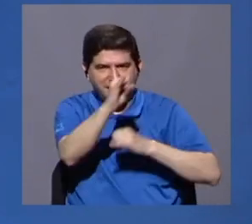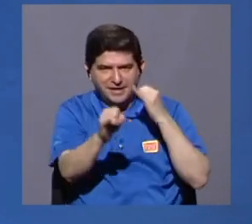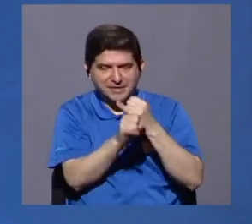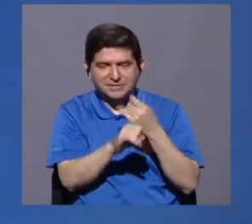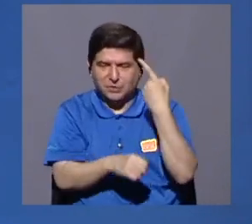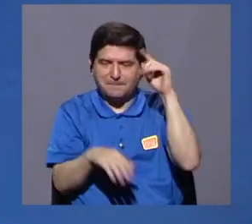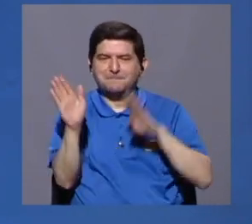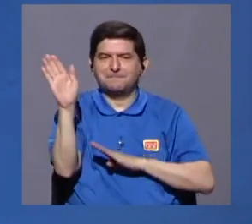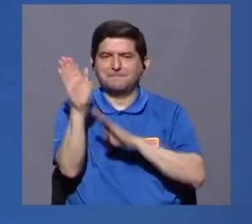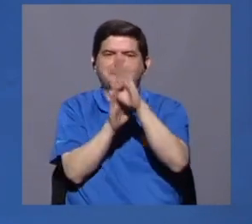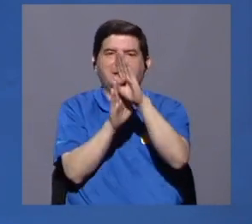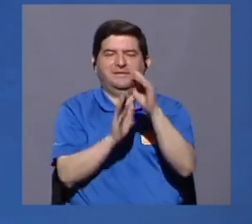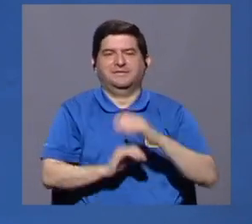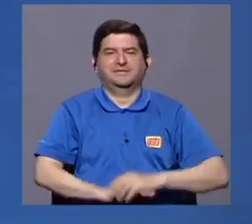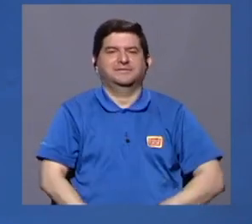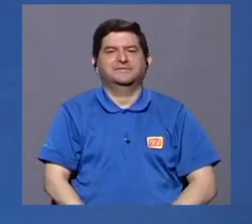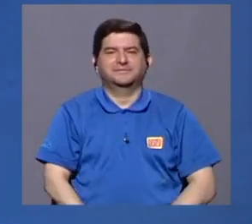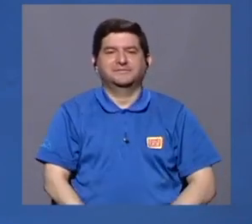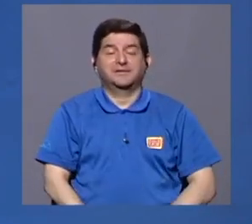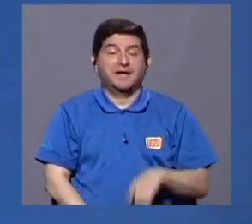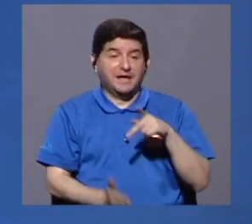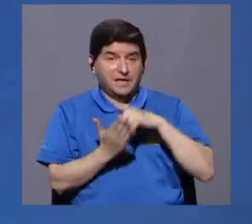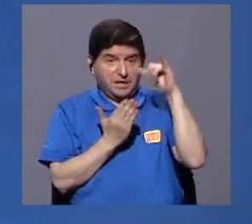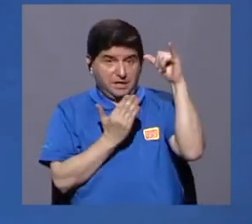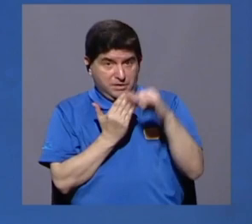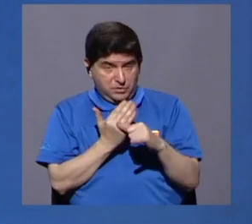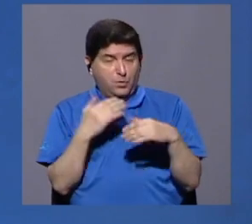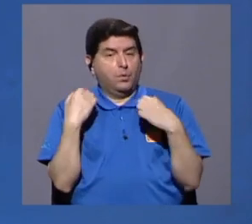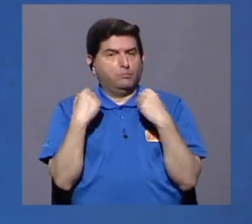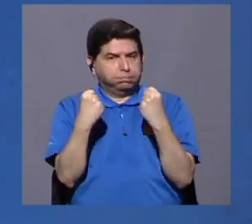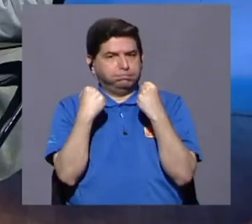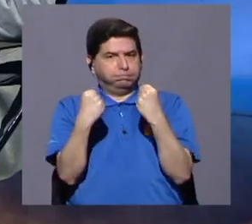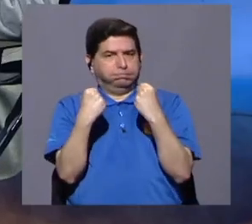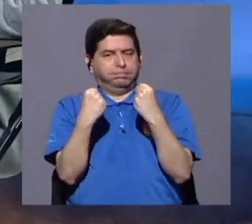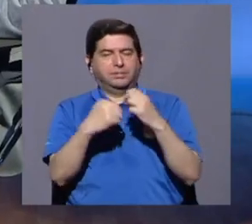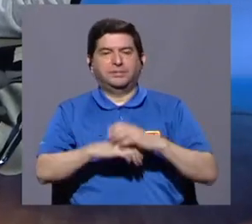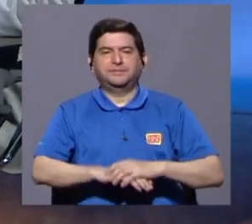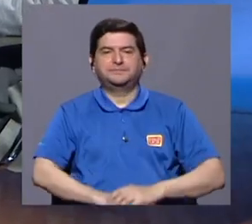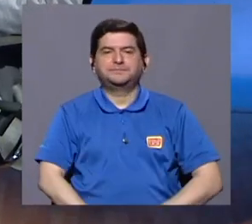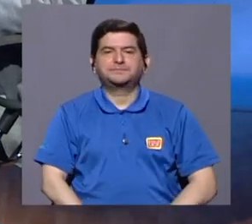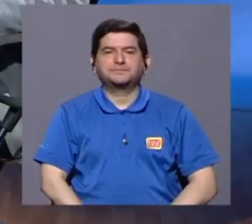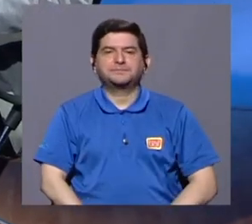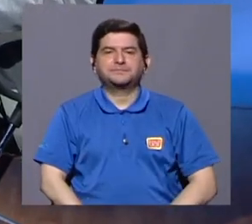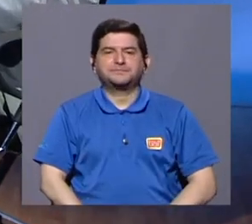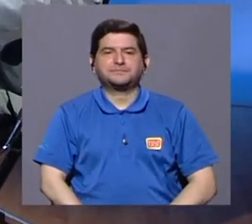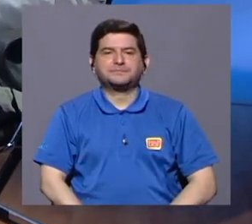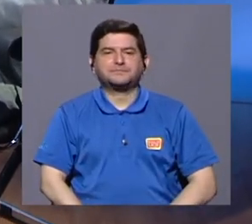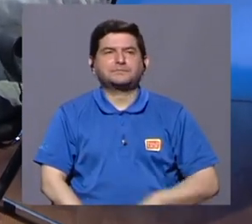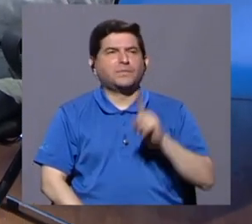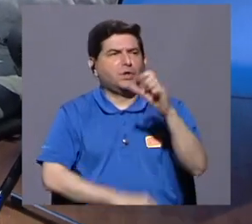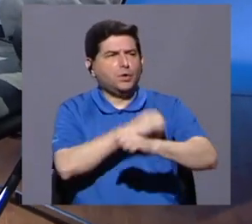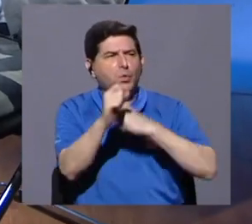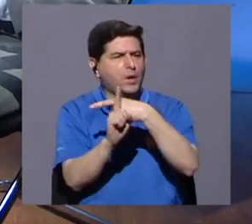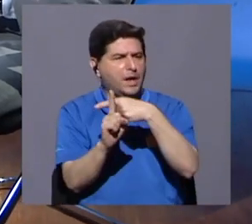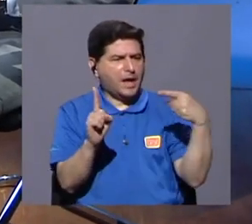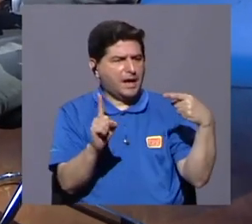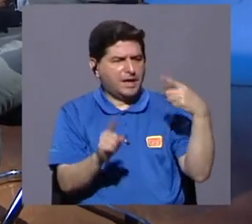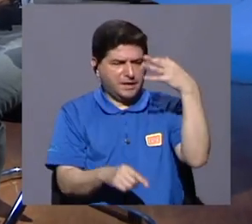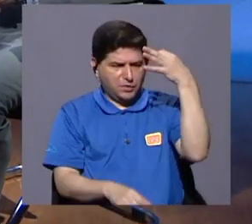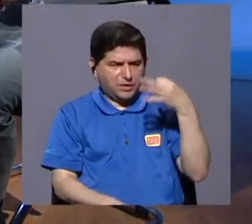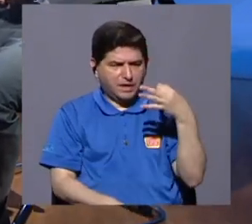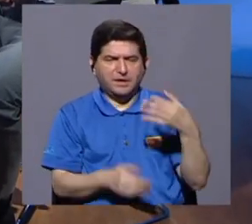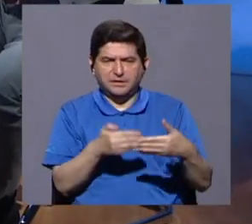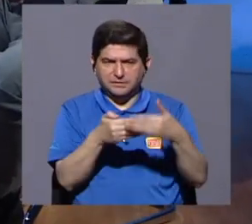para el desarrollo de hama éxito entonces es un proyecto bastante fuerte de hecho él hace y medio aproximadamente